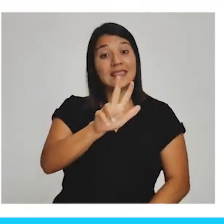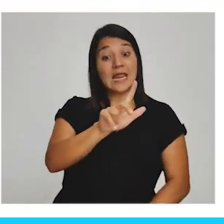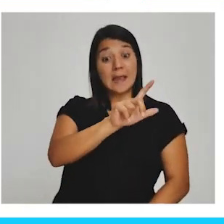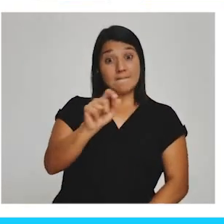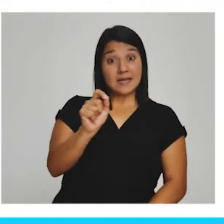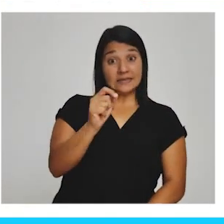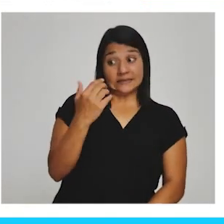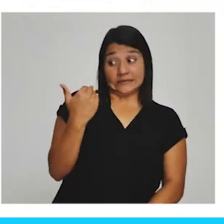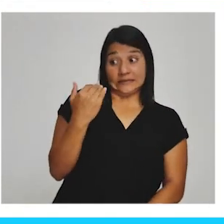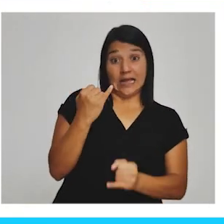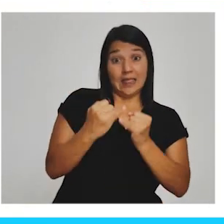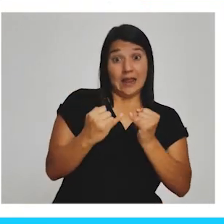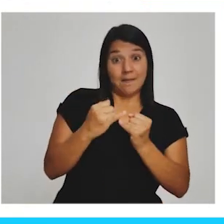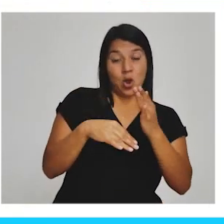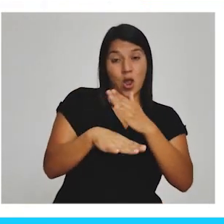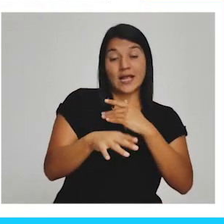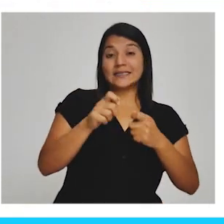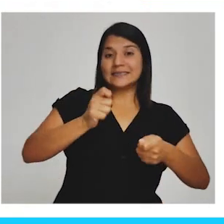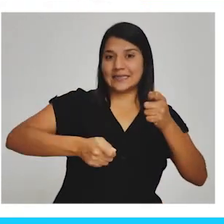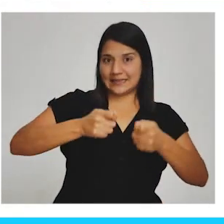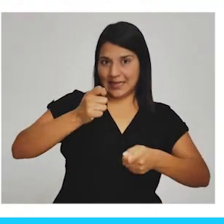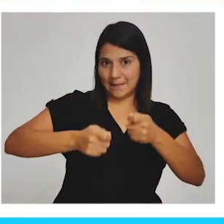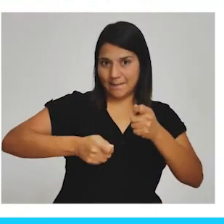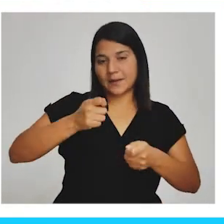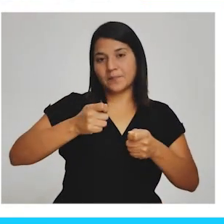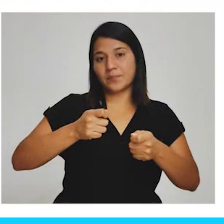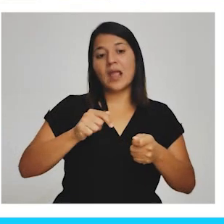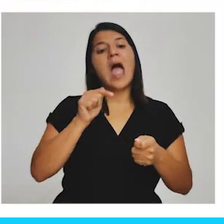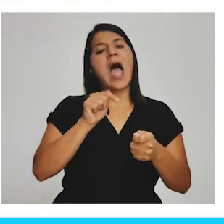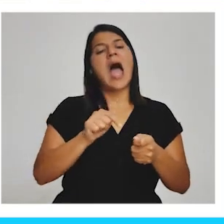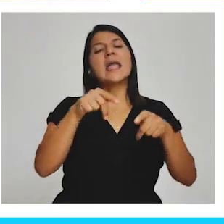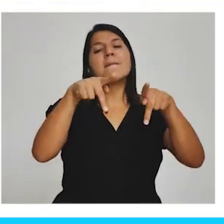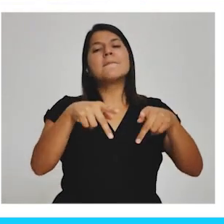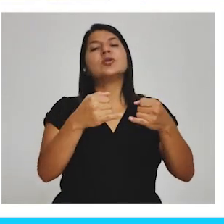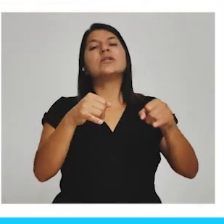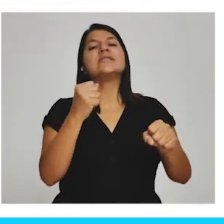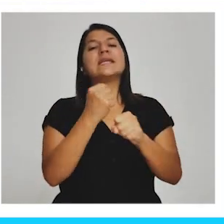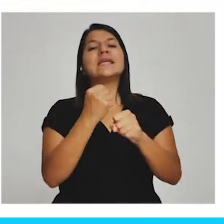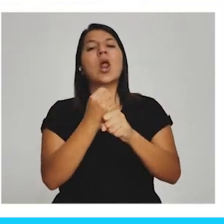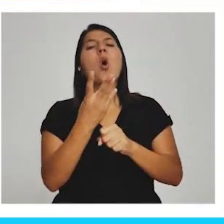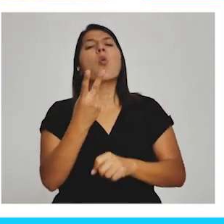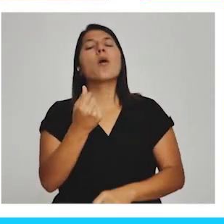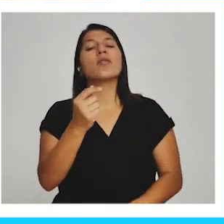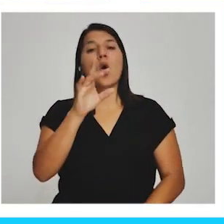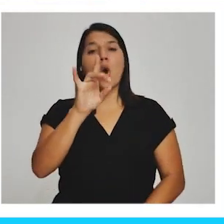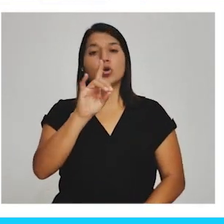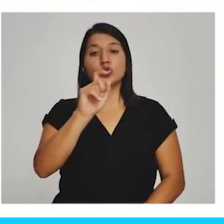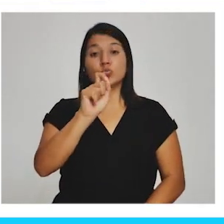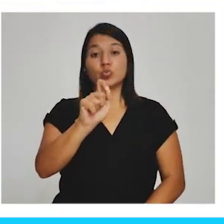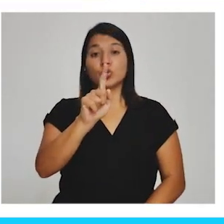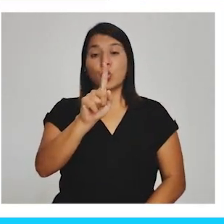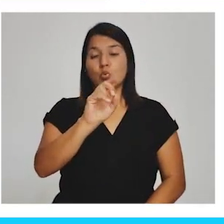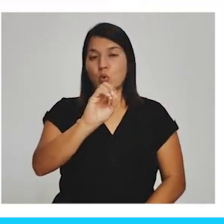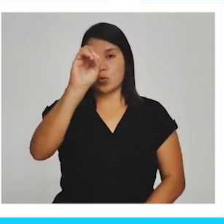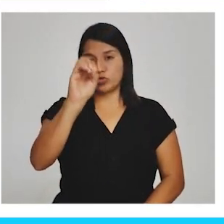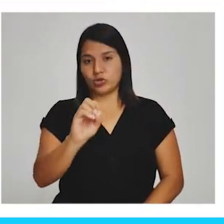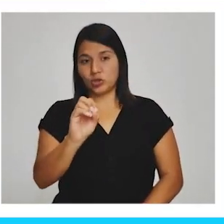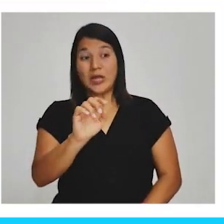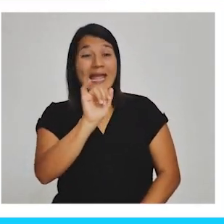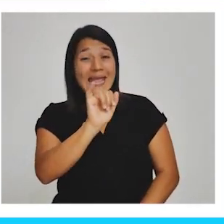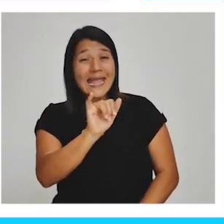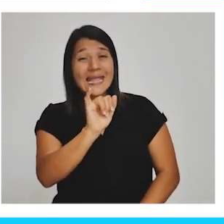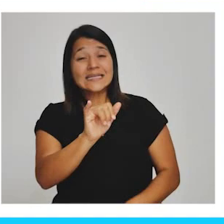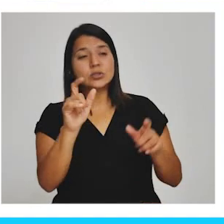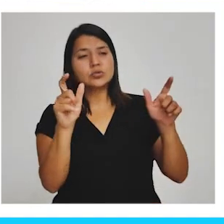septiembre, tenemos un desempleo que es de 8.1%. Esa es la tasa más baja de